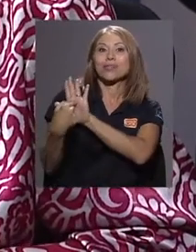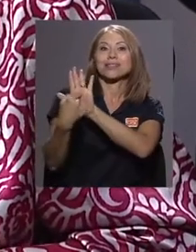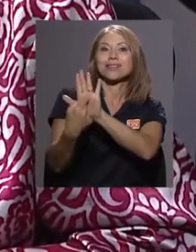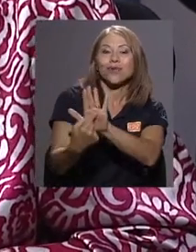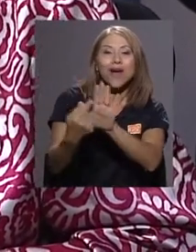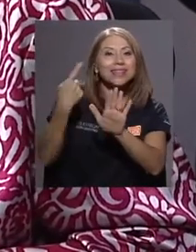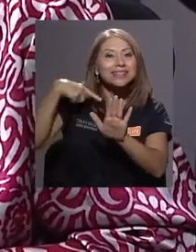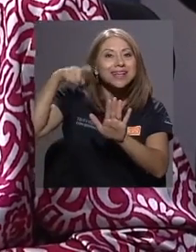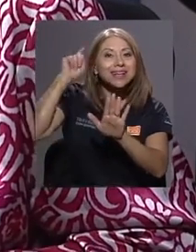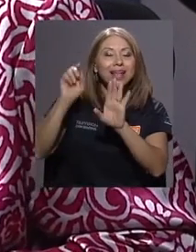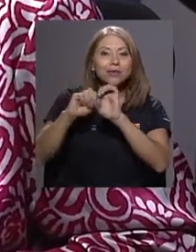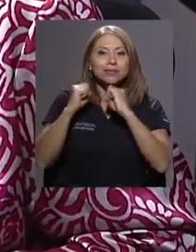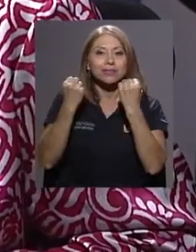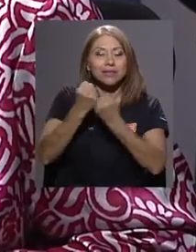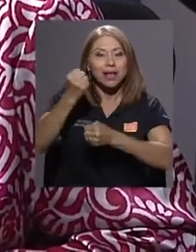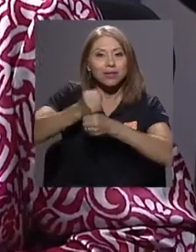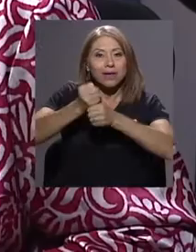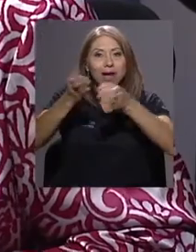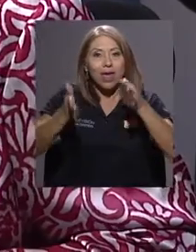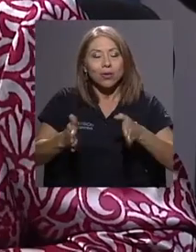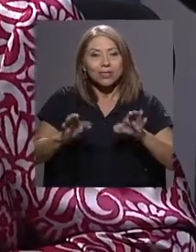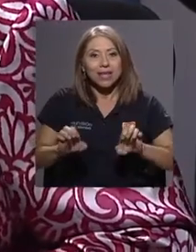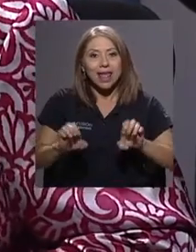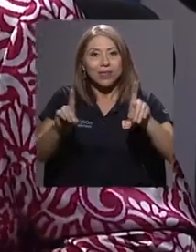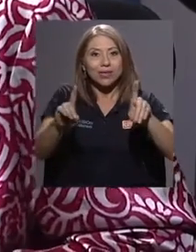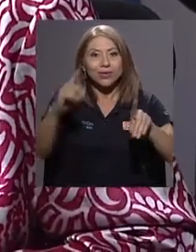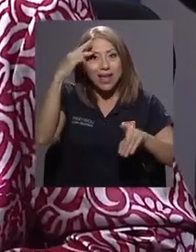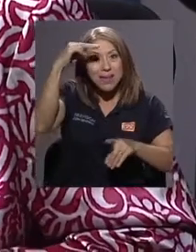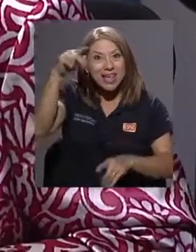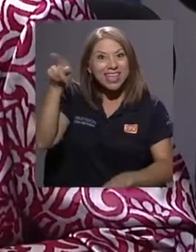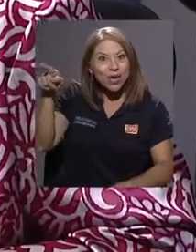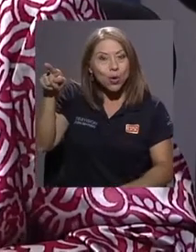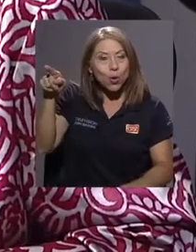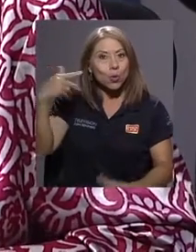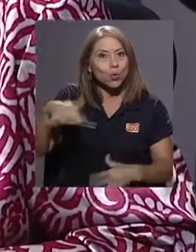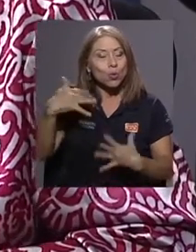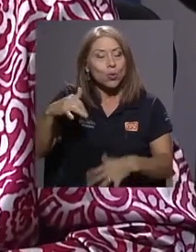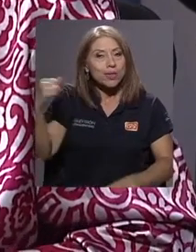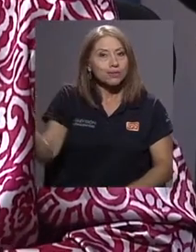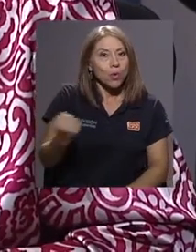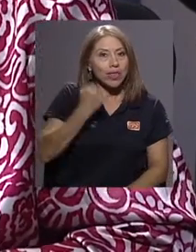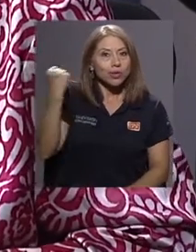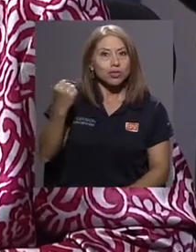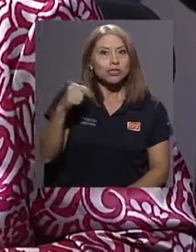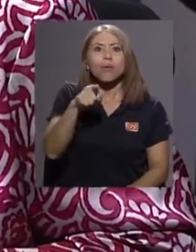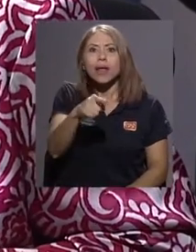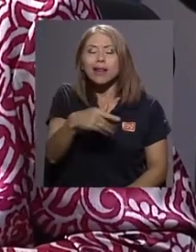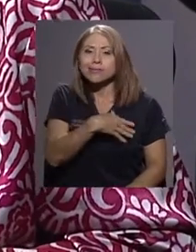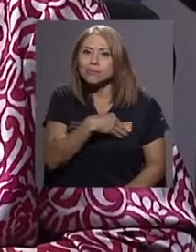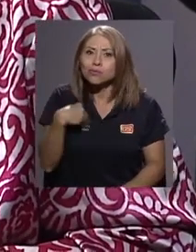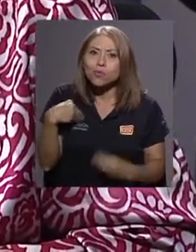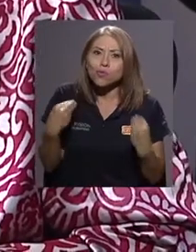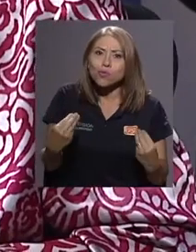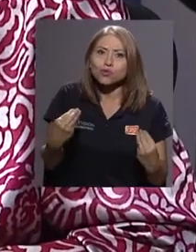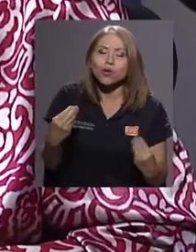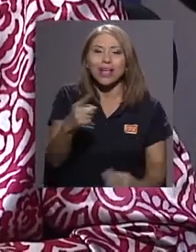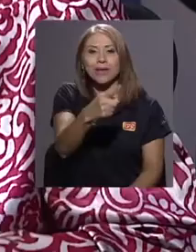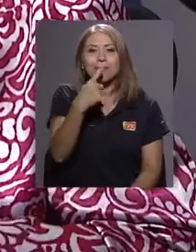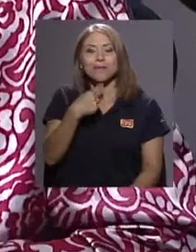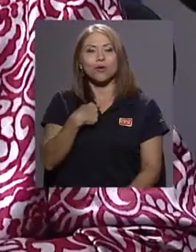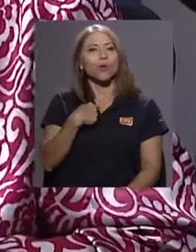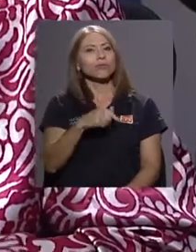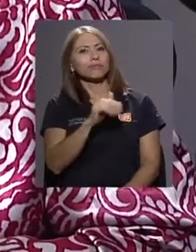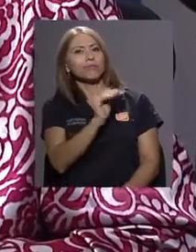sindicato de los trabajadores de la educación en méxico que es poderosísimo y le gustó mucho y me dijo oiga